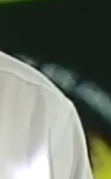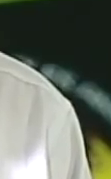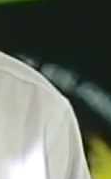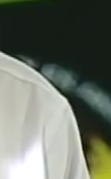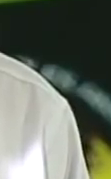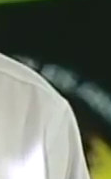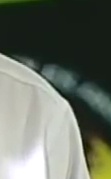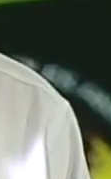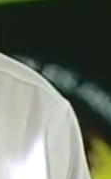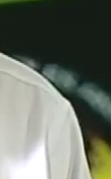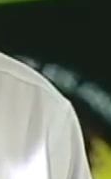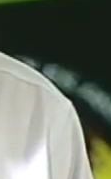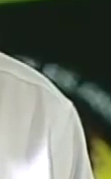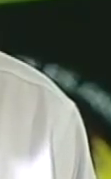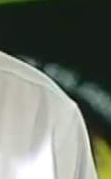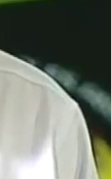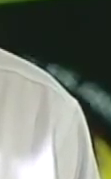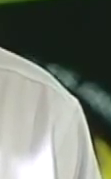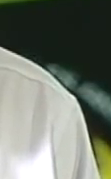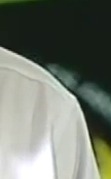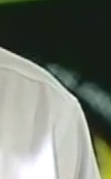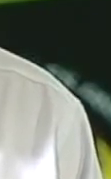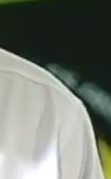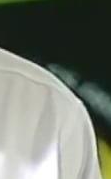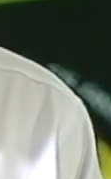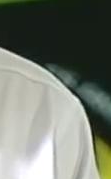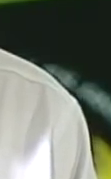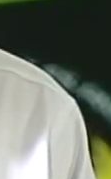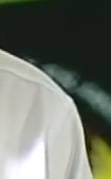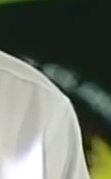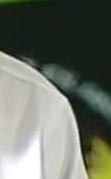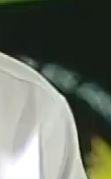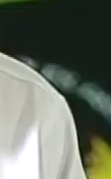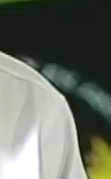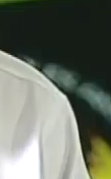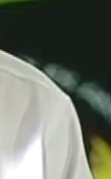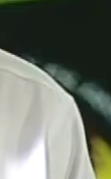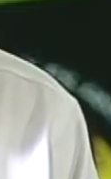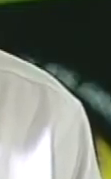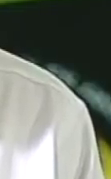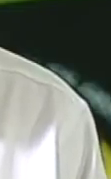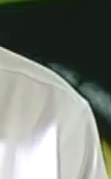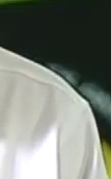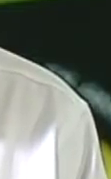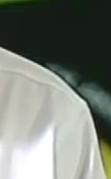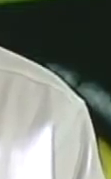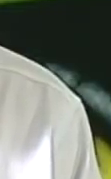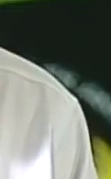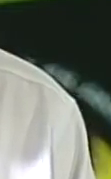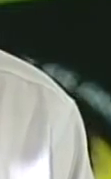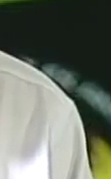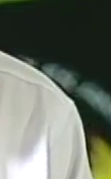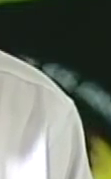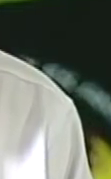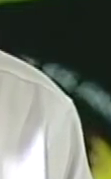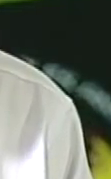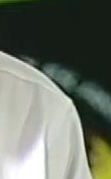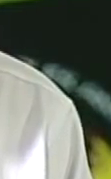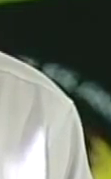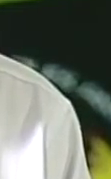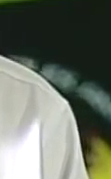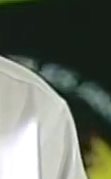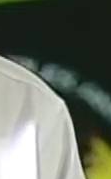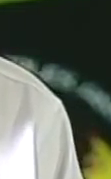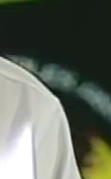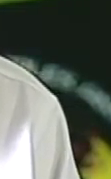años paradójicamente es la defensa de los derechos humanos y la